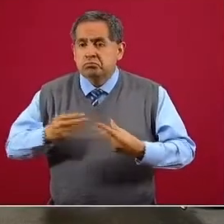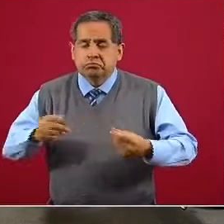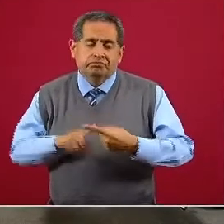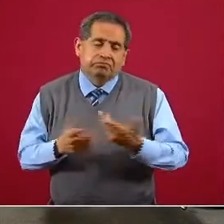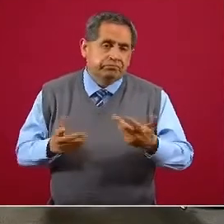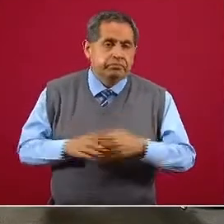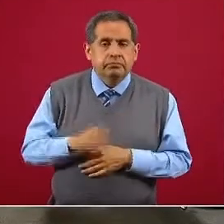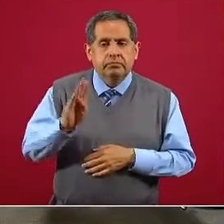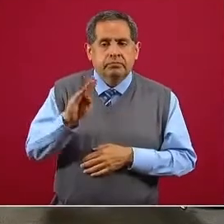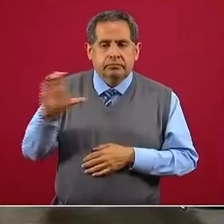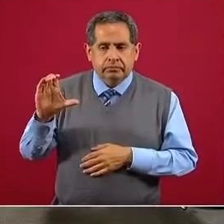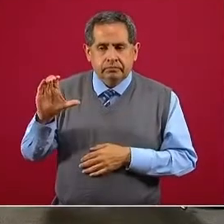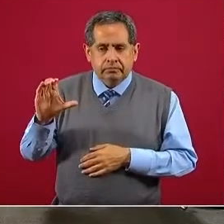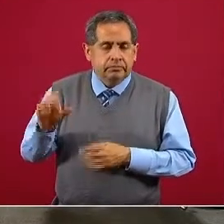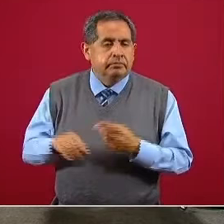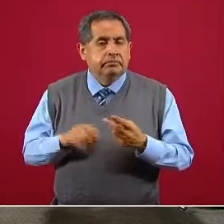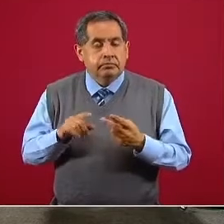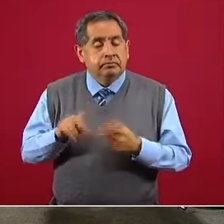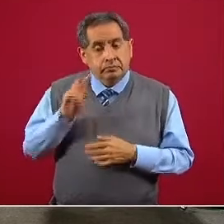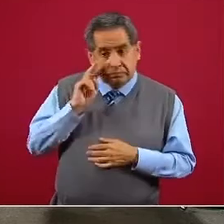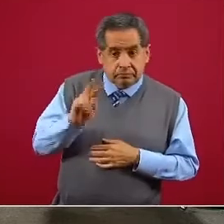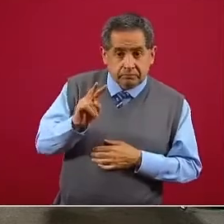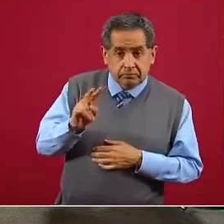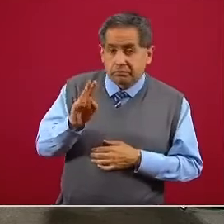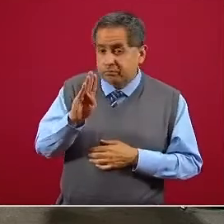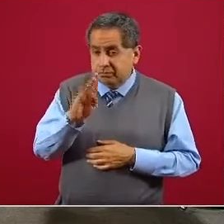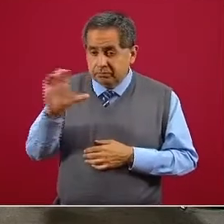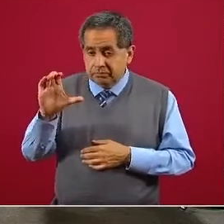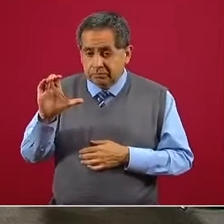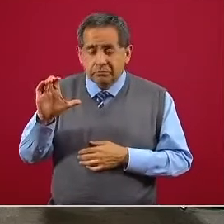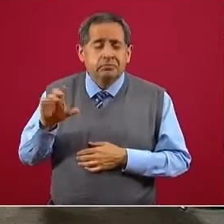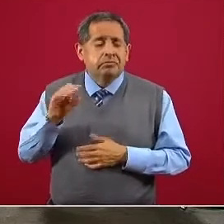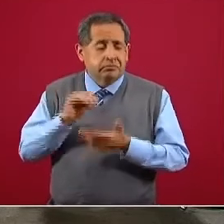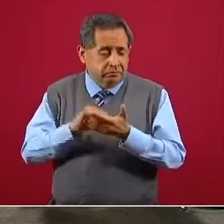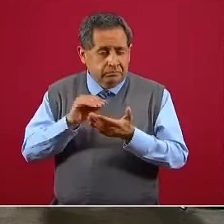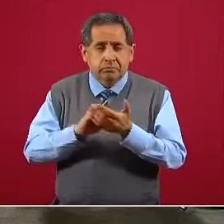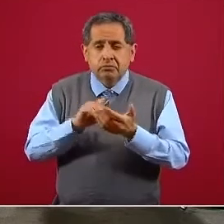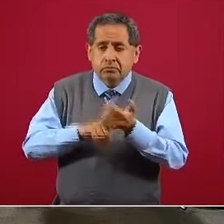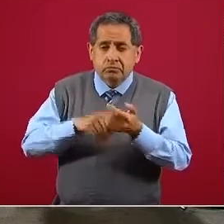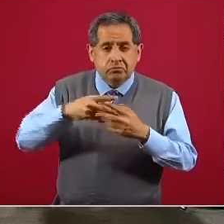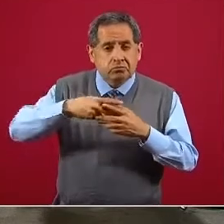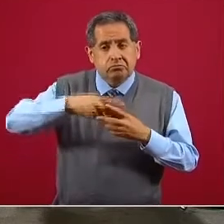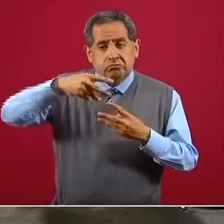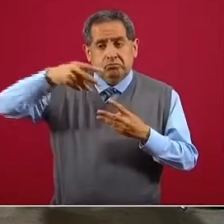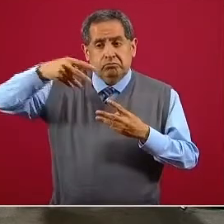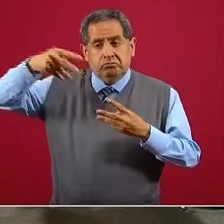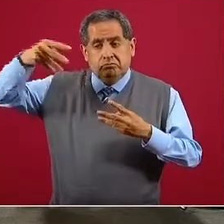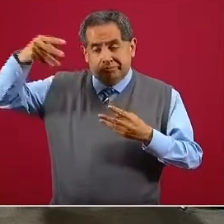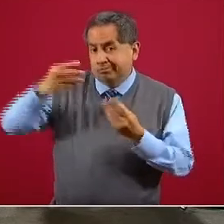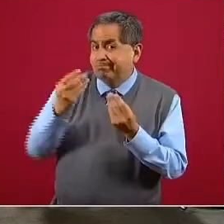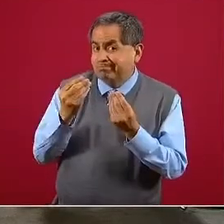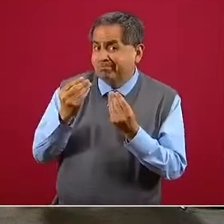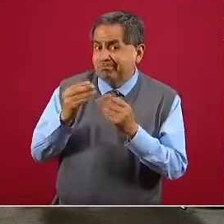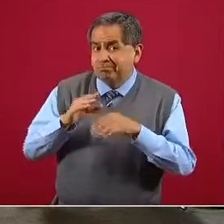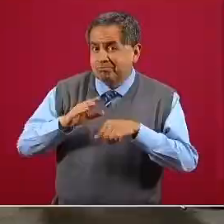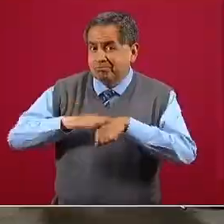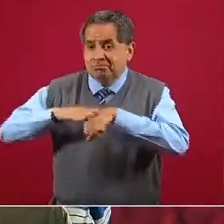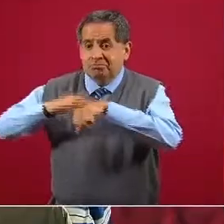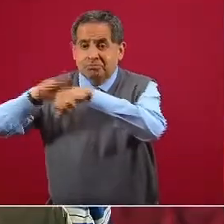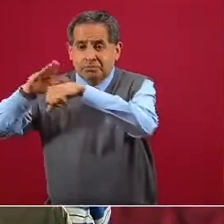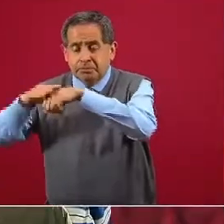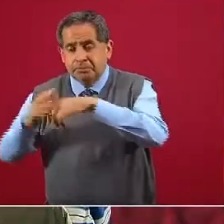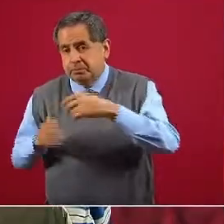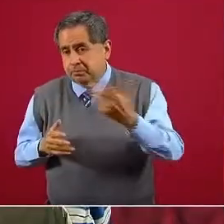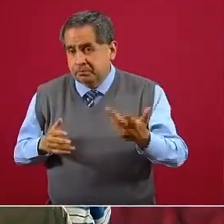que es Baja California. Vemos a Baja California con un incremento importante en la aceleración de su transmisión,